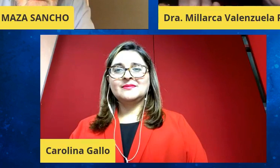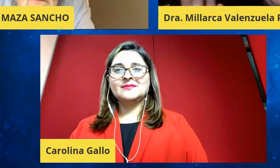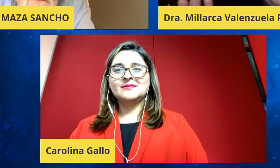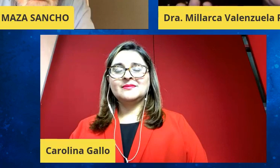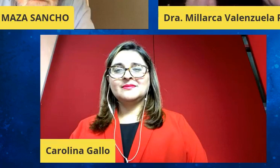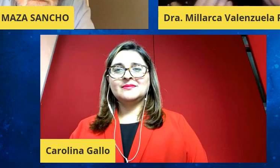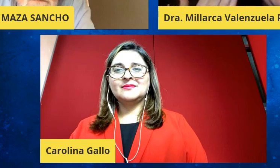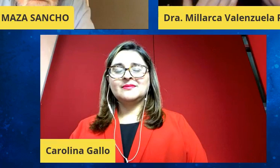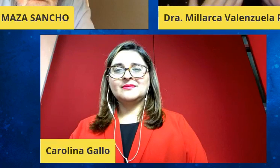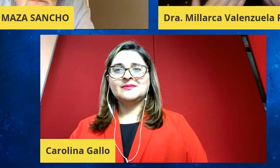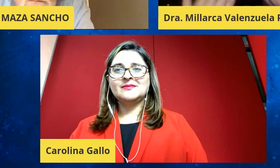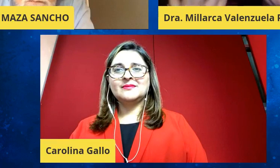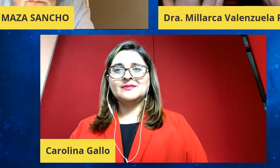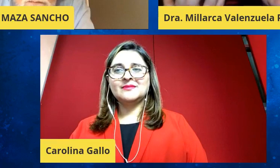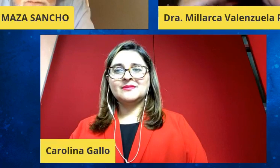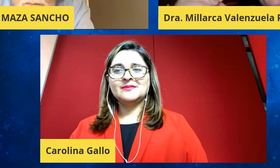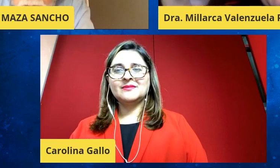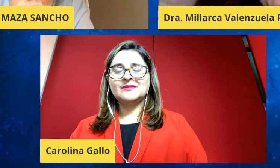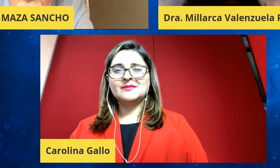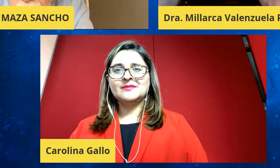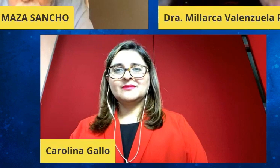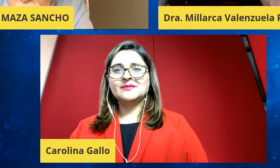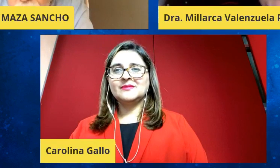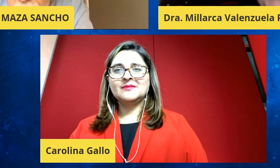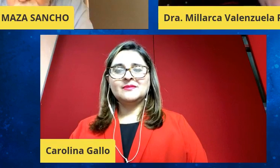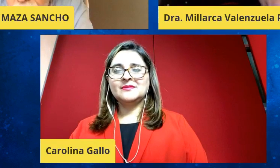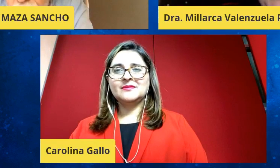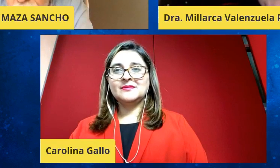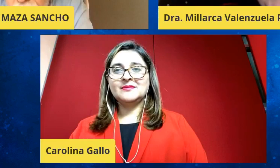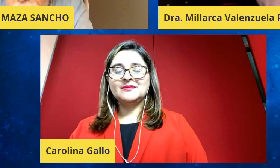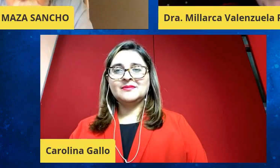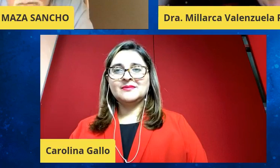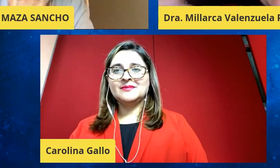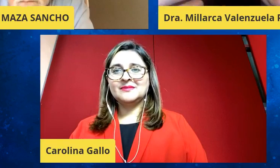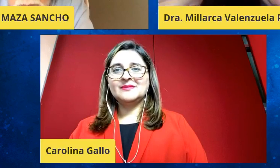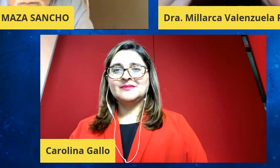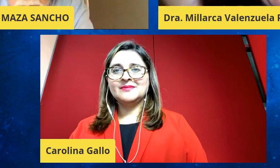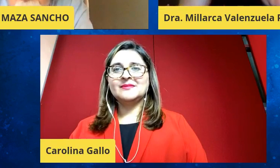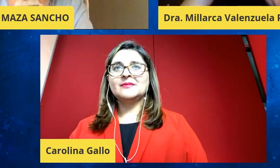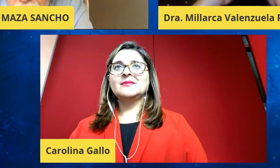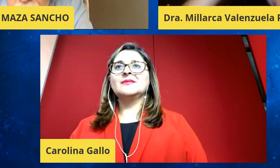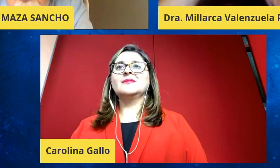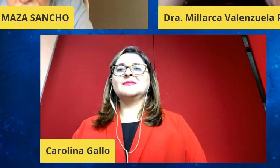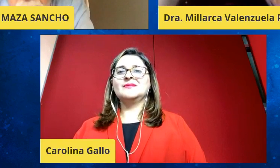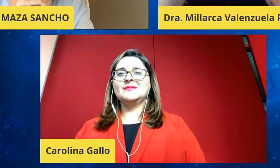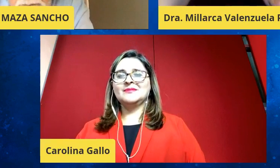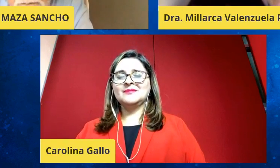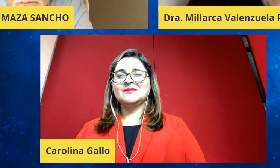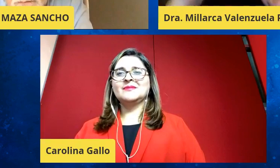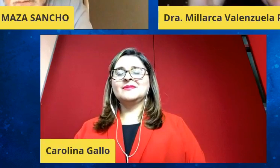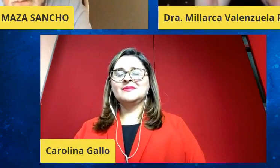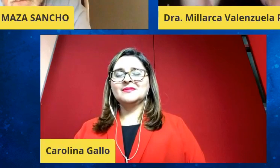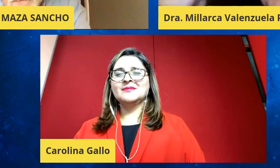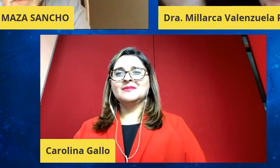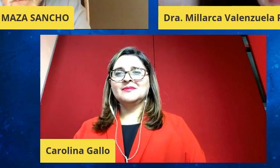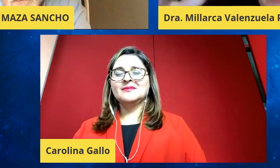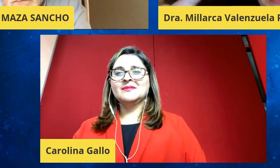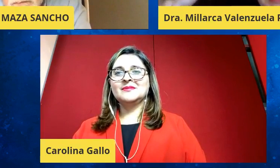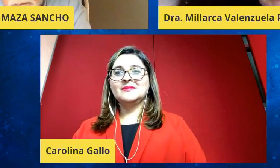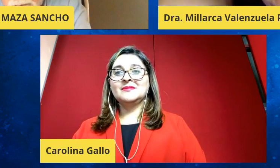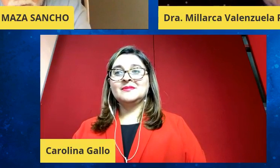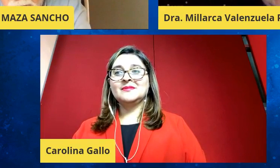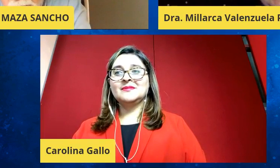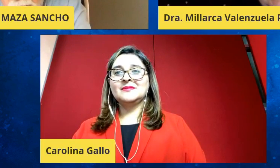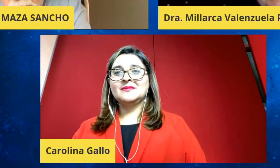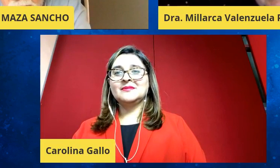que finalmente los científicos podemos interpretar. No vemos el bichito que está viviendo en nuestro planeta, vemos la asignatura